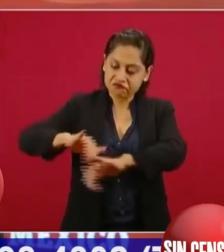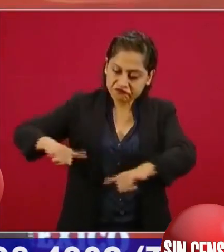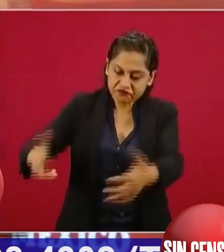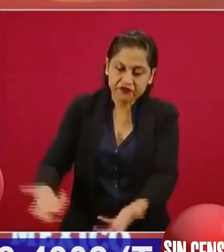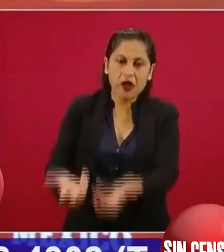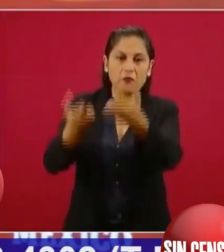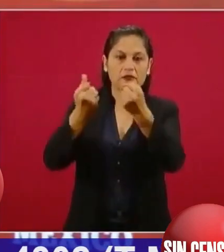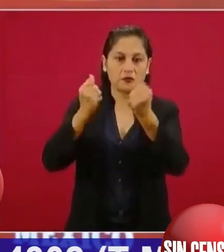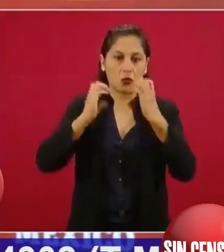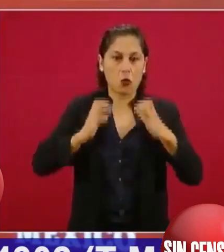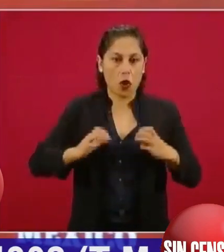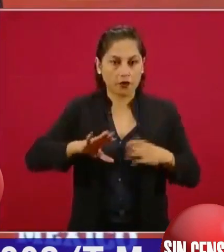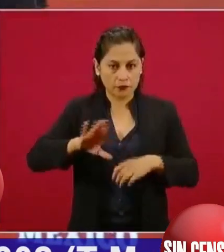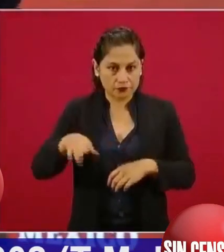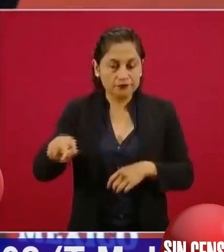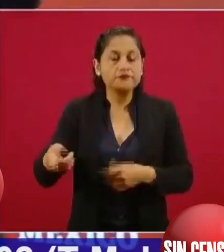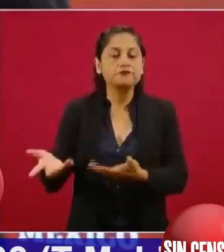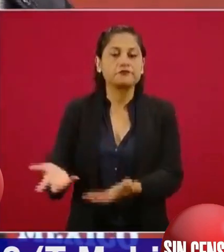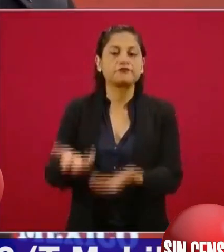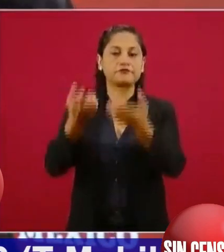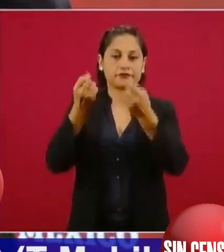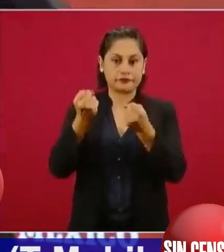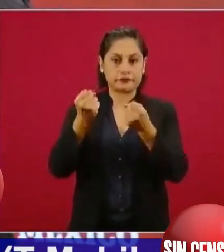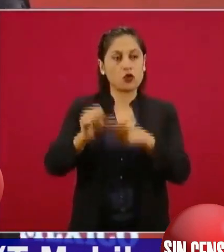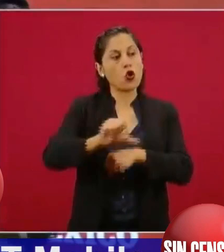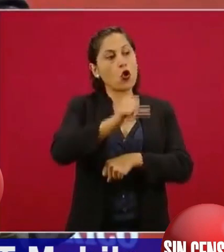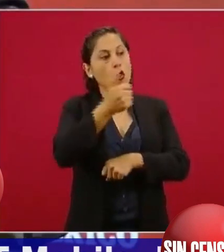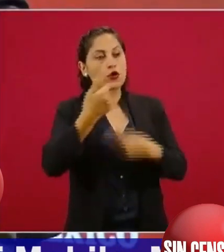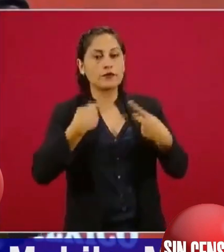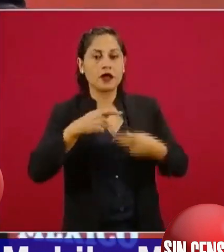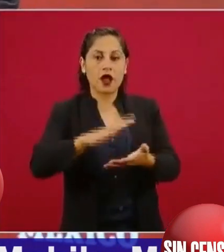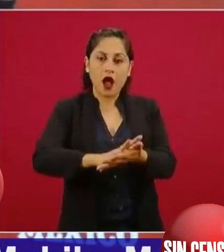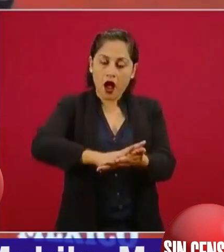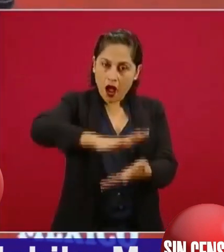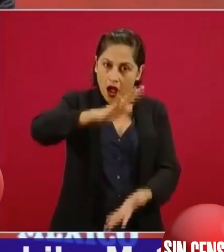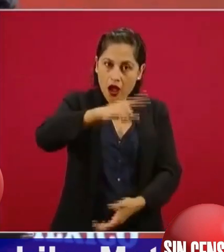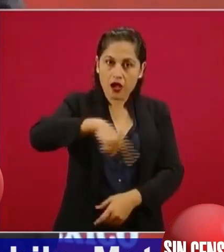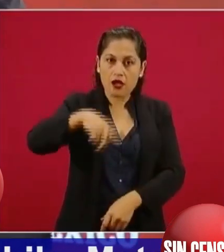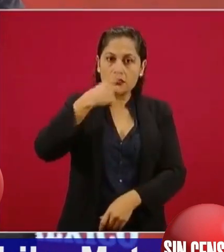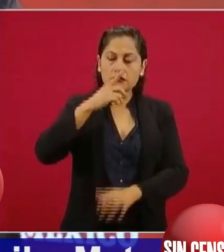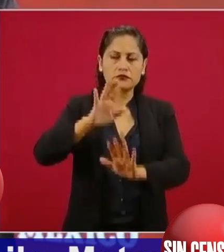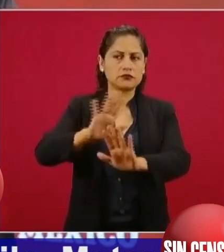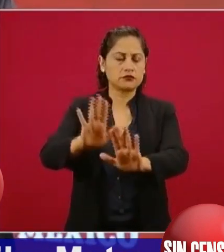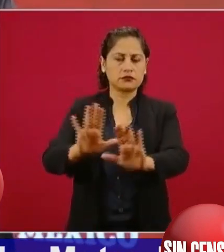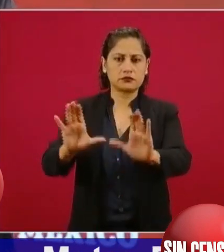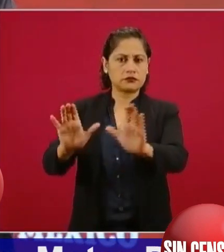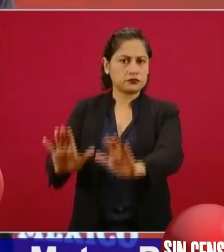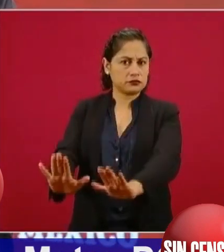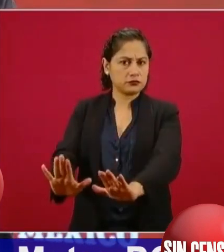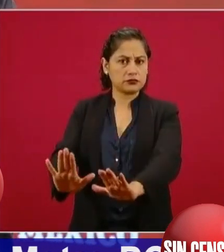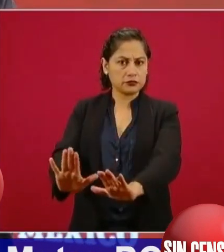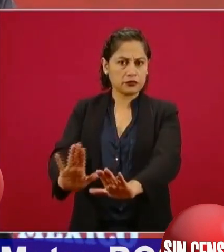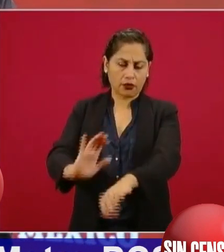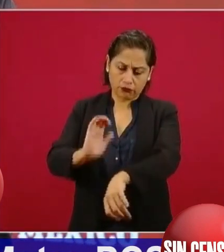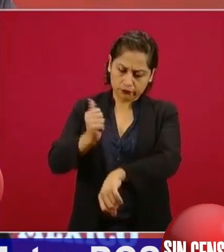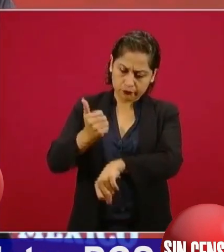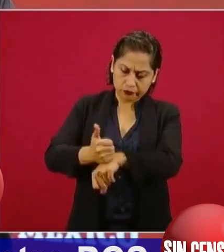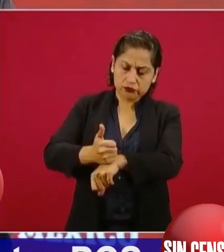La mayoría dijo el memorial y que ahí queden sepultados,